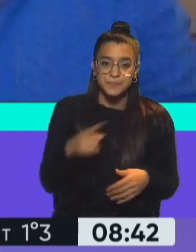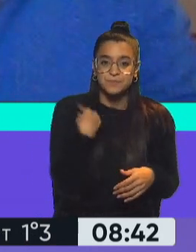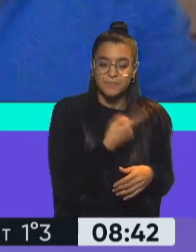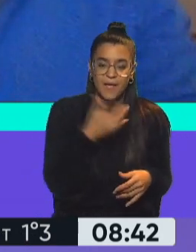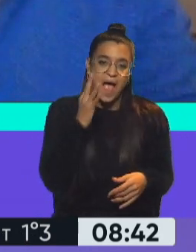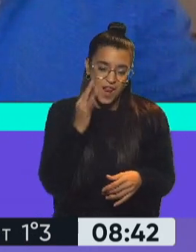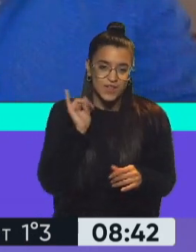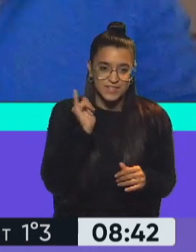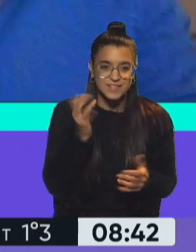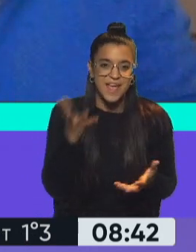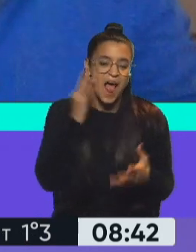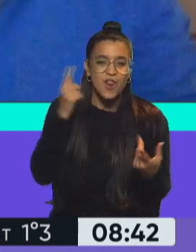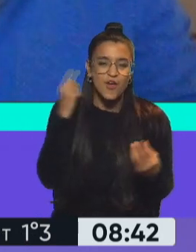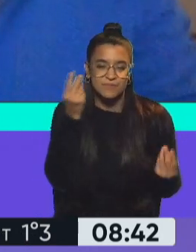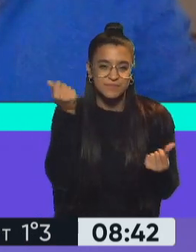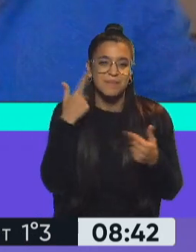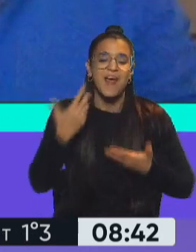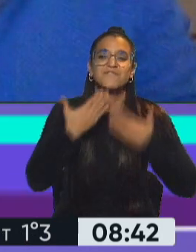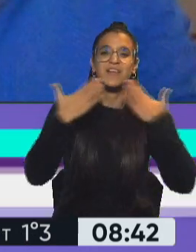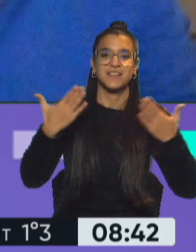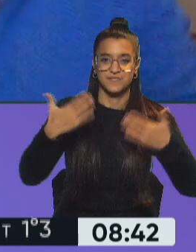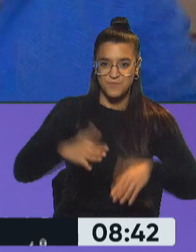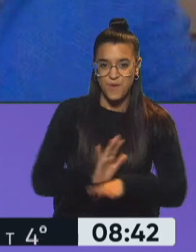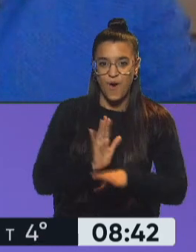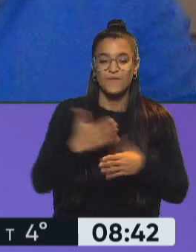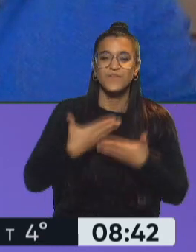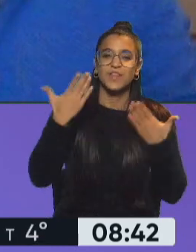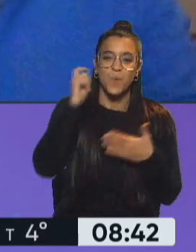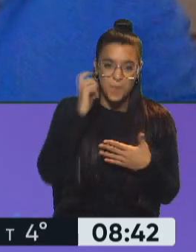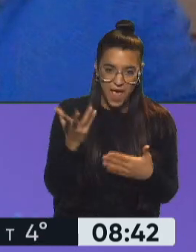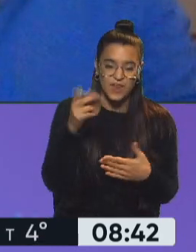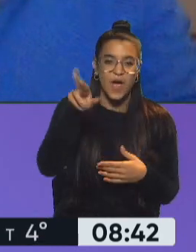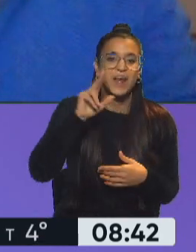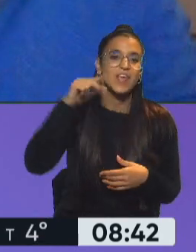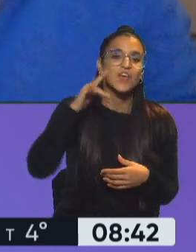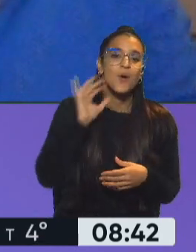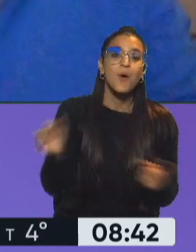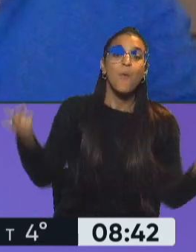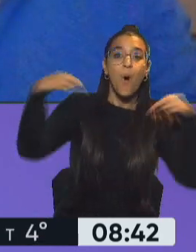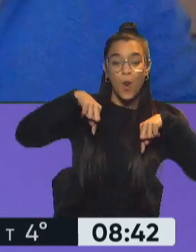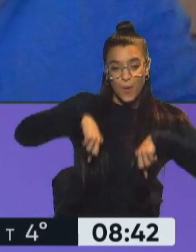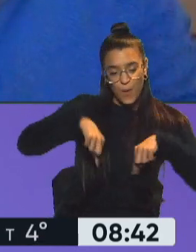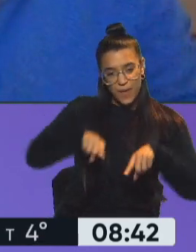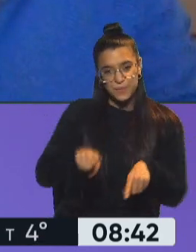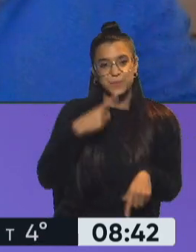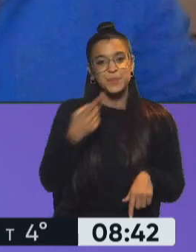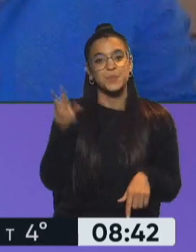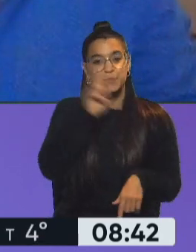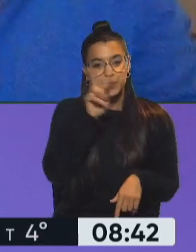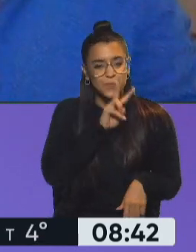hacer algo, ingenioso para enviarle un feliz cumpleaños a Don Ringo. Pero volvemos para estas pampas y volvemos para una